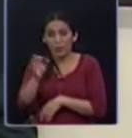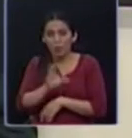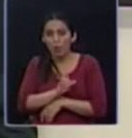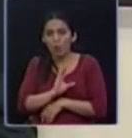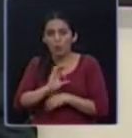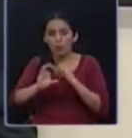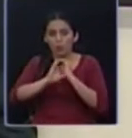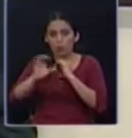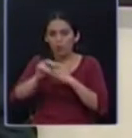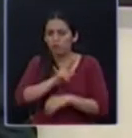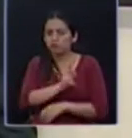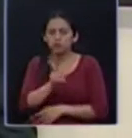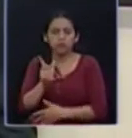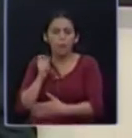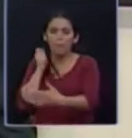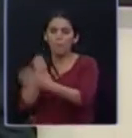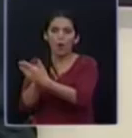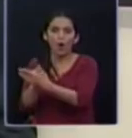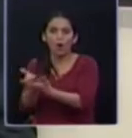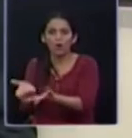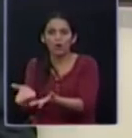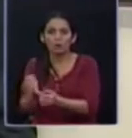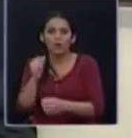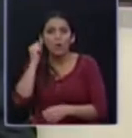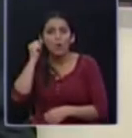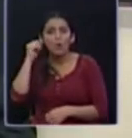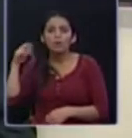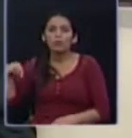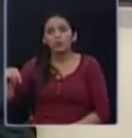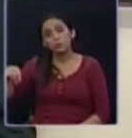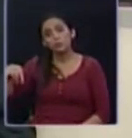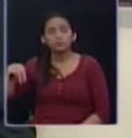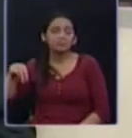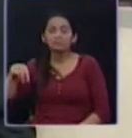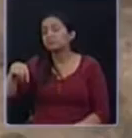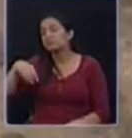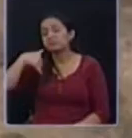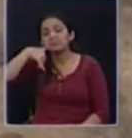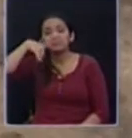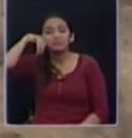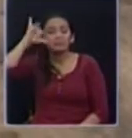unidad no se habría percatado cuando la víctima cruzaba la calle.